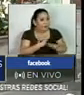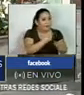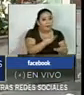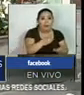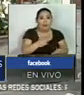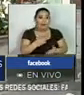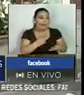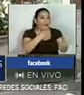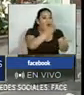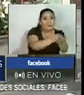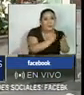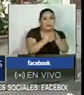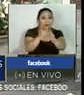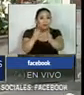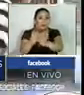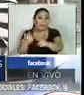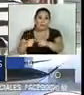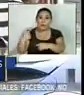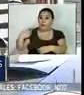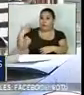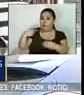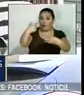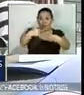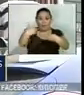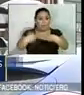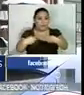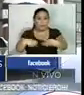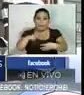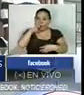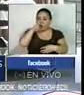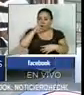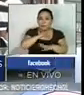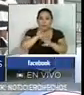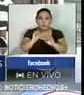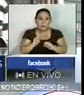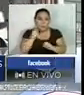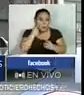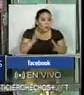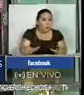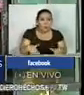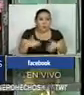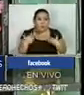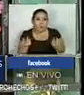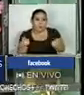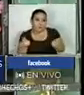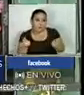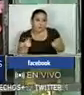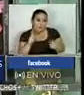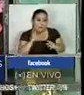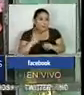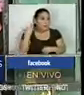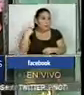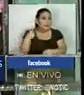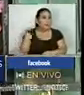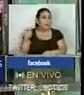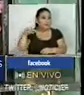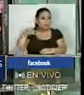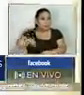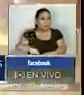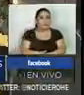domicilio, pero las últimas medidas frustraron sus planes, en un intento por recuperarse un poco de las pérdidas económicas.